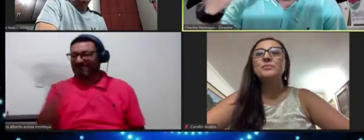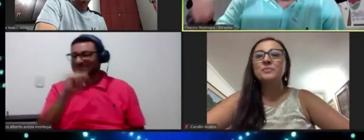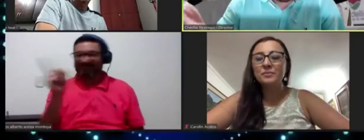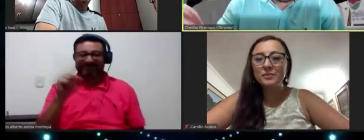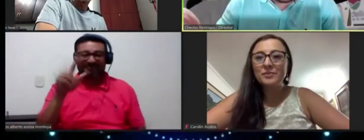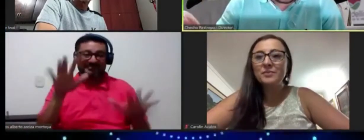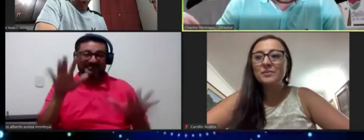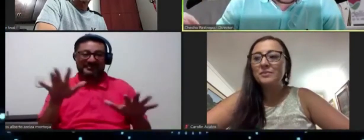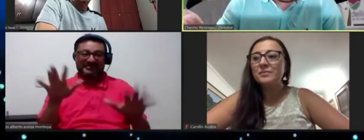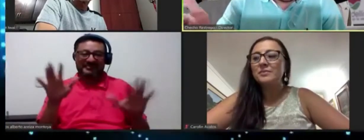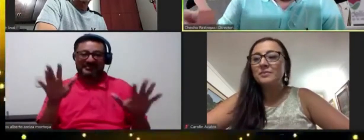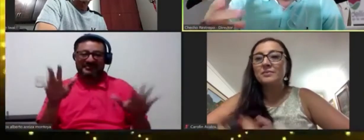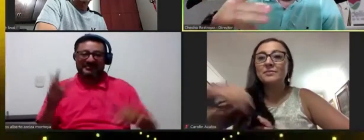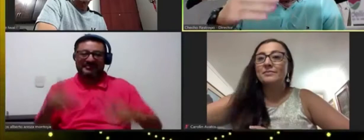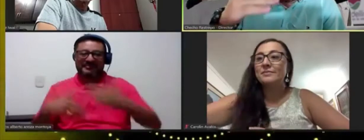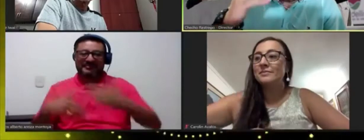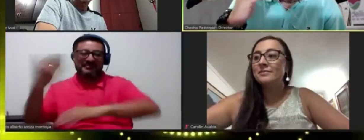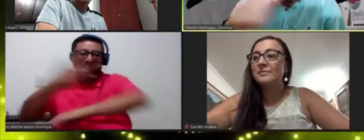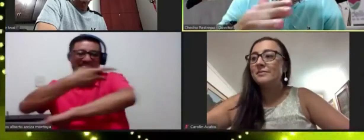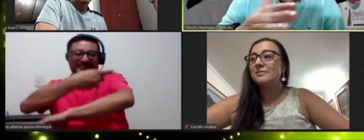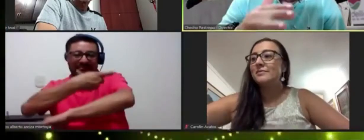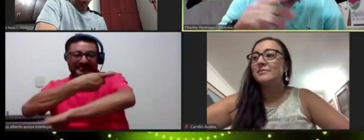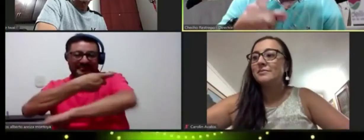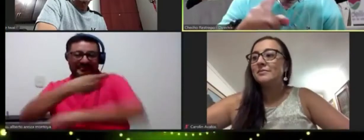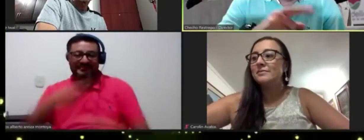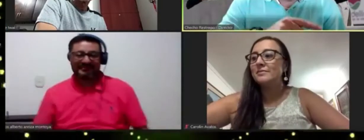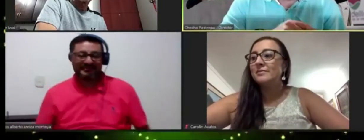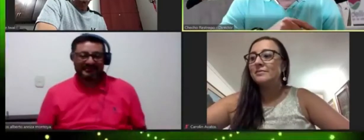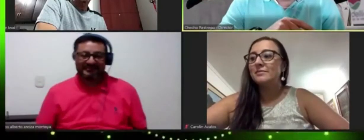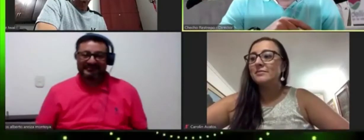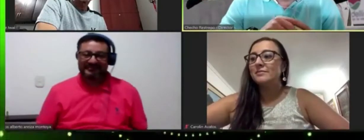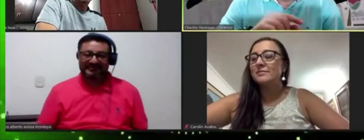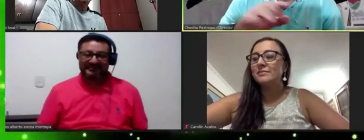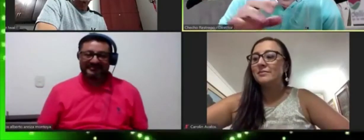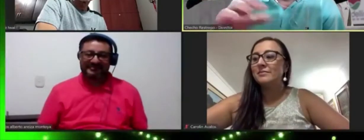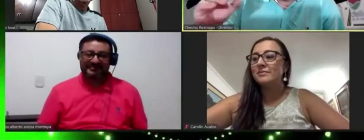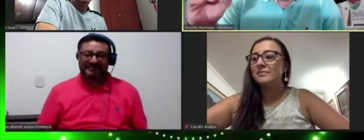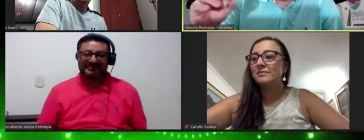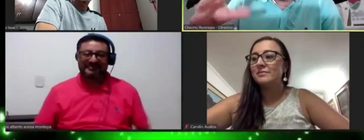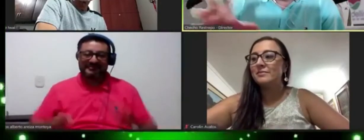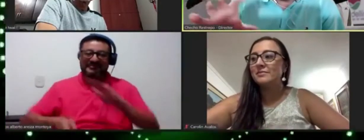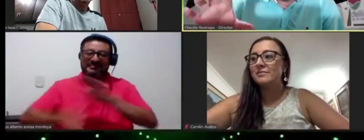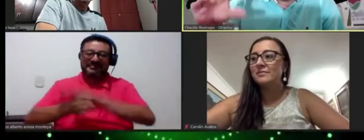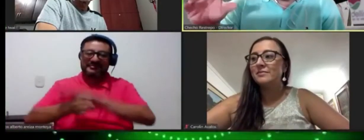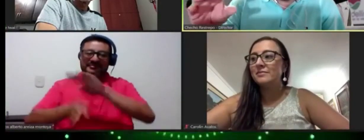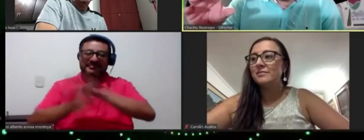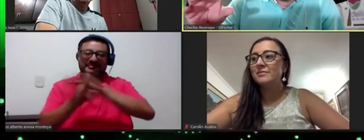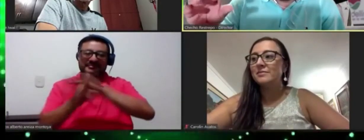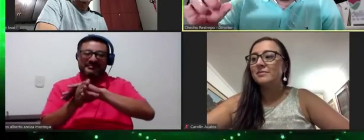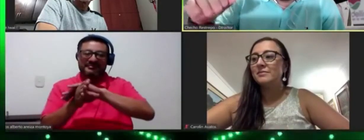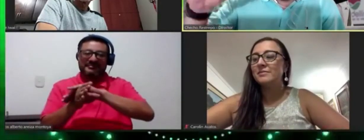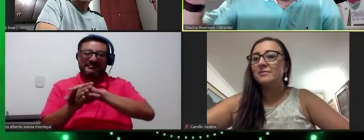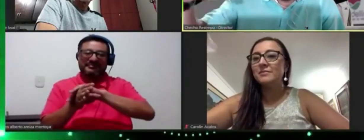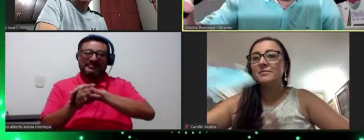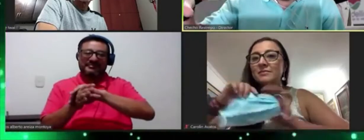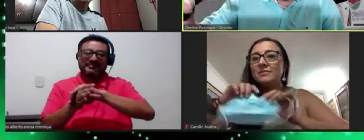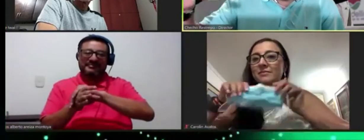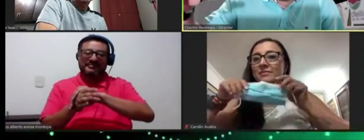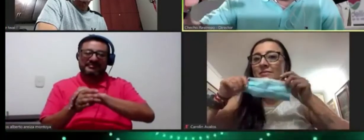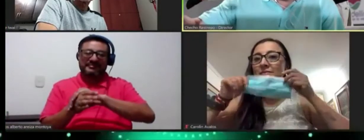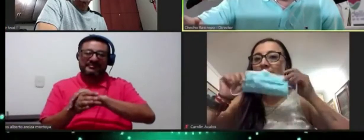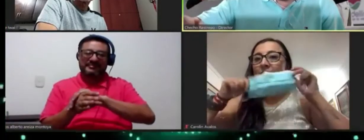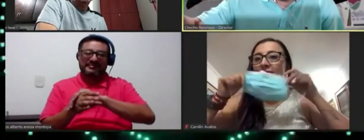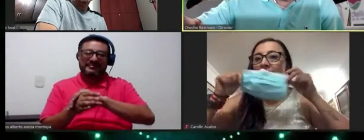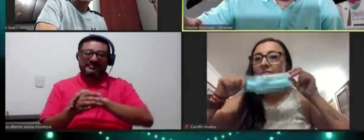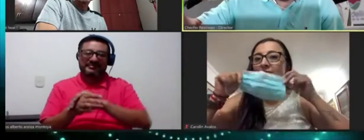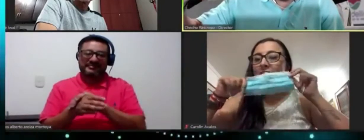apenas empezaron a llegar. O sea que todavía debemos seguir cuidándonos, porque a veces siento que mucha gente, como ya empezaron a llegar, como